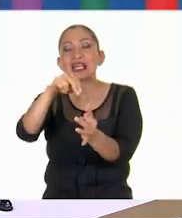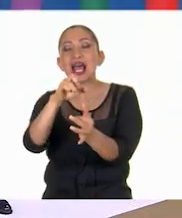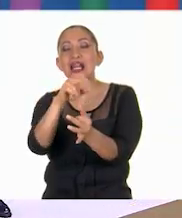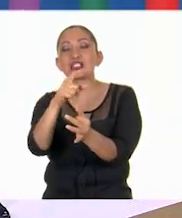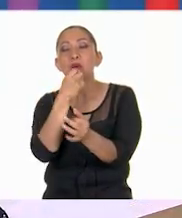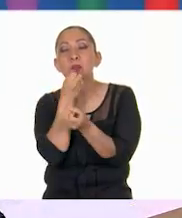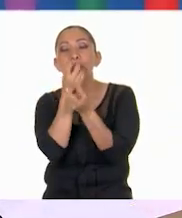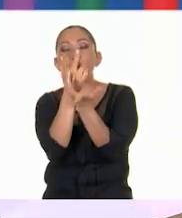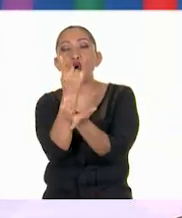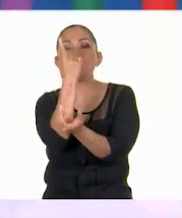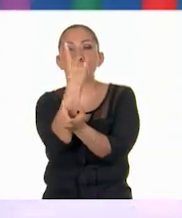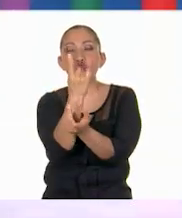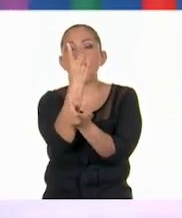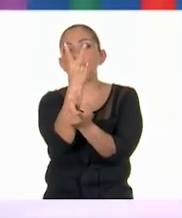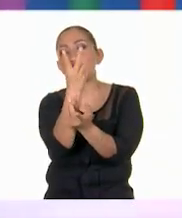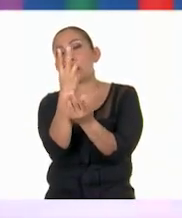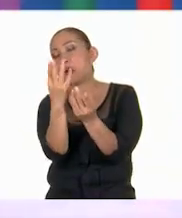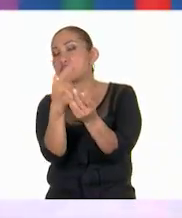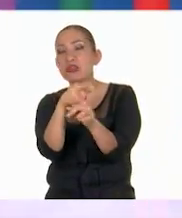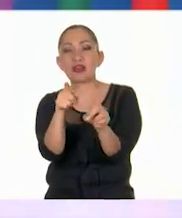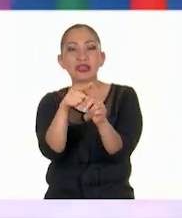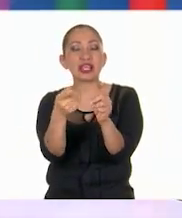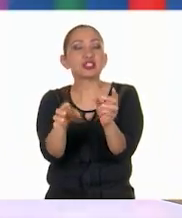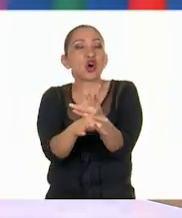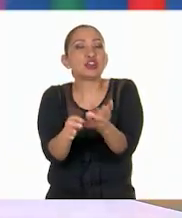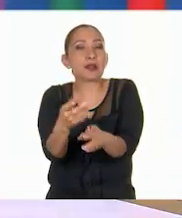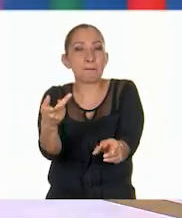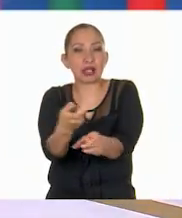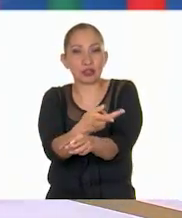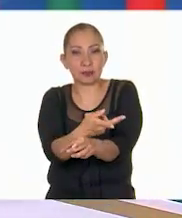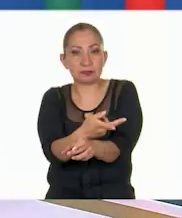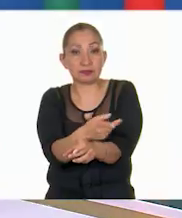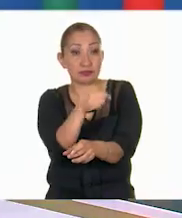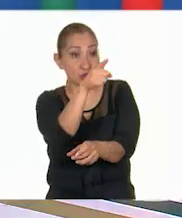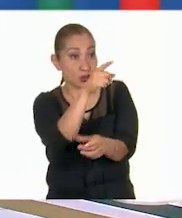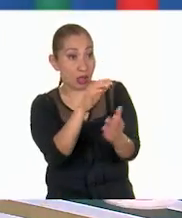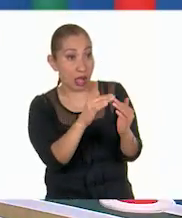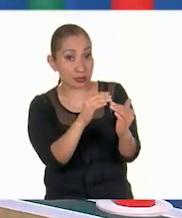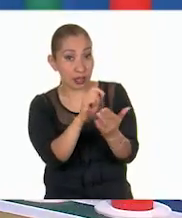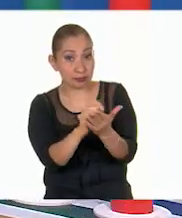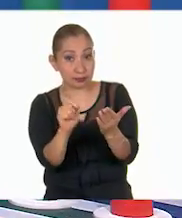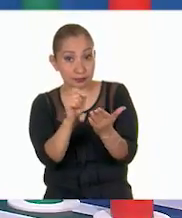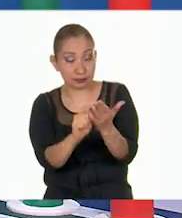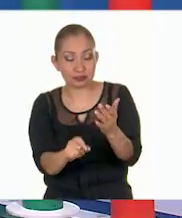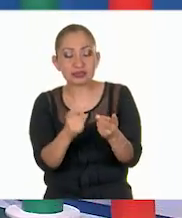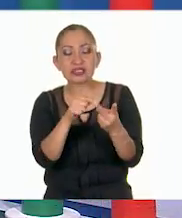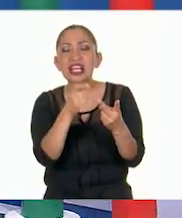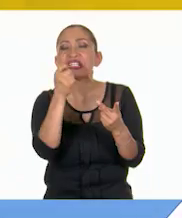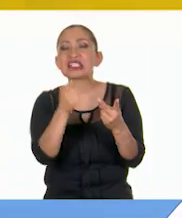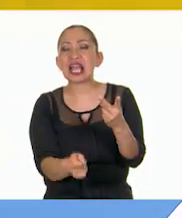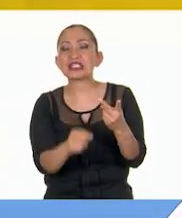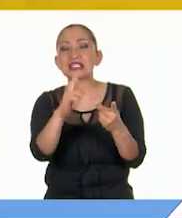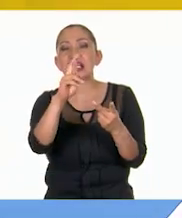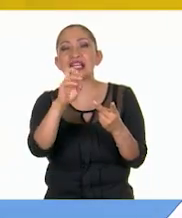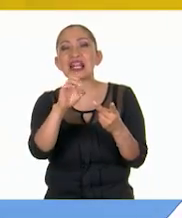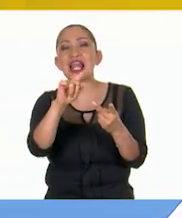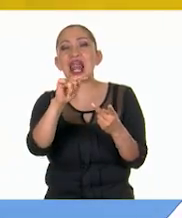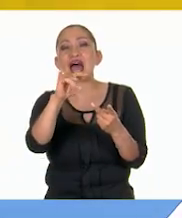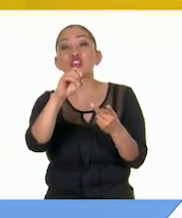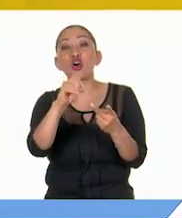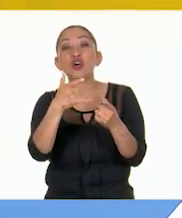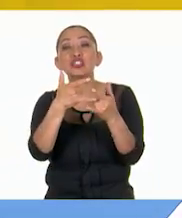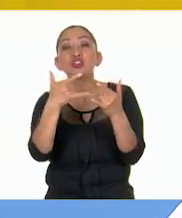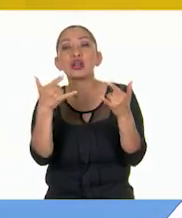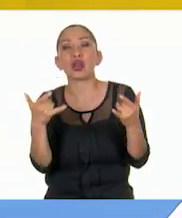conocer uno o varios hechos. Muy bien, tomen nota en casa. ¿Y qué es un relato